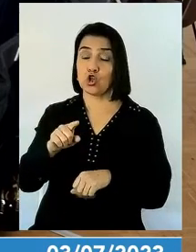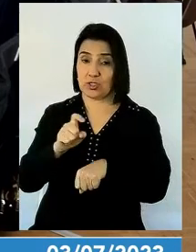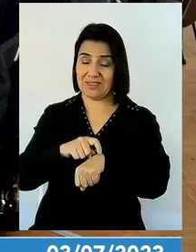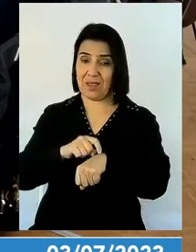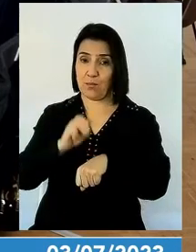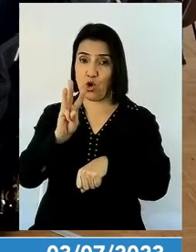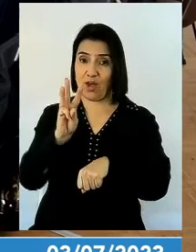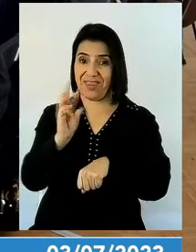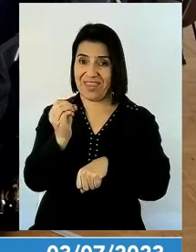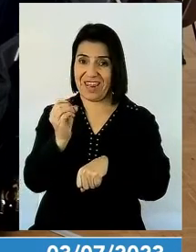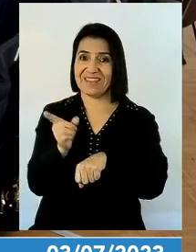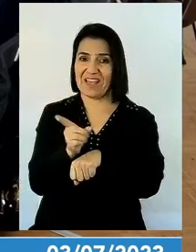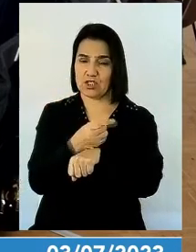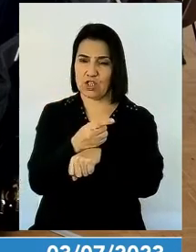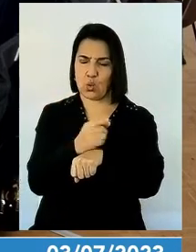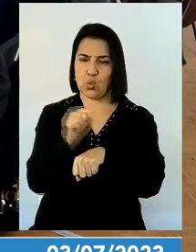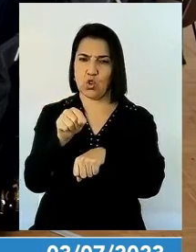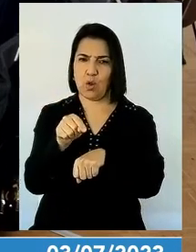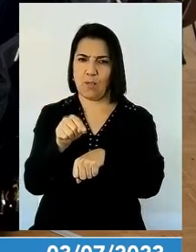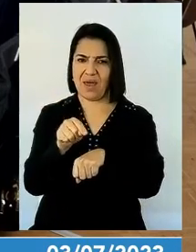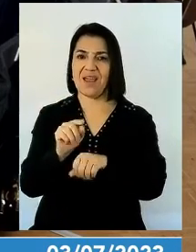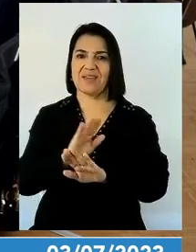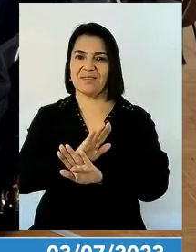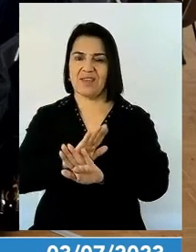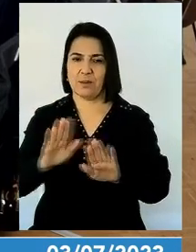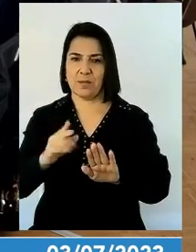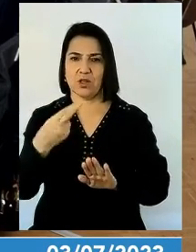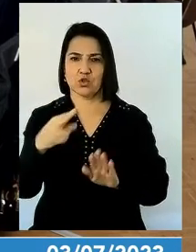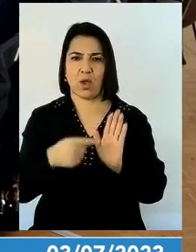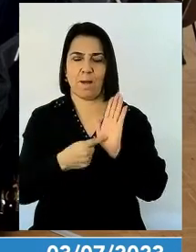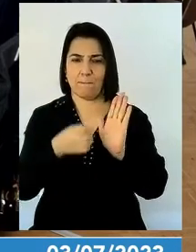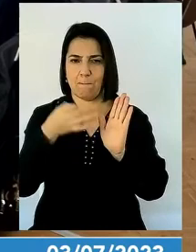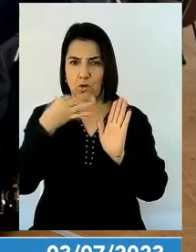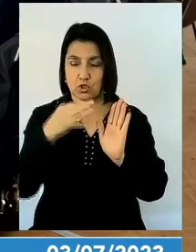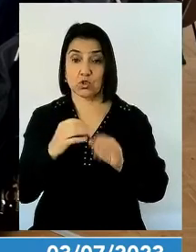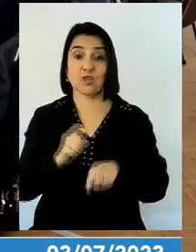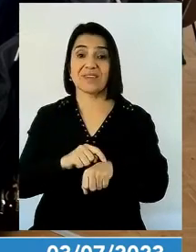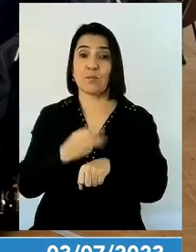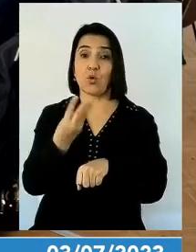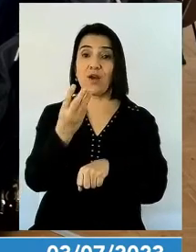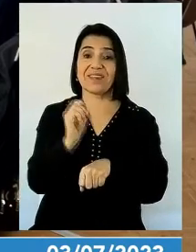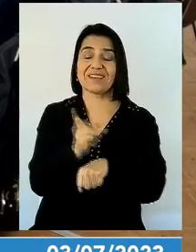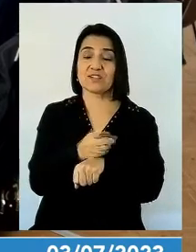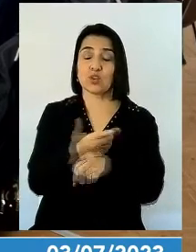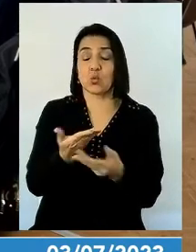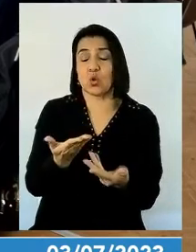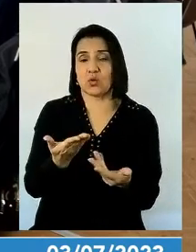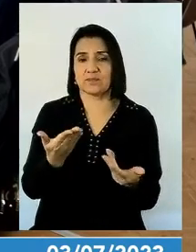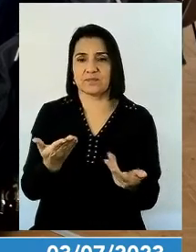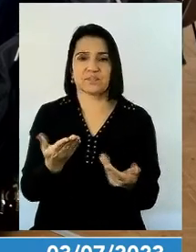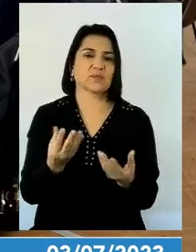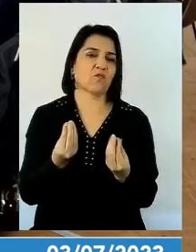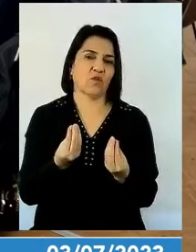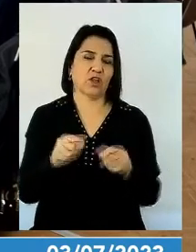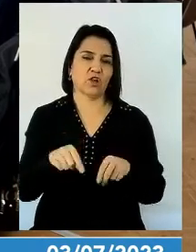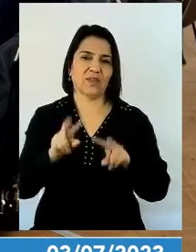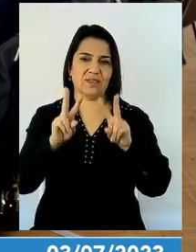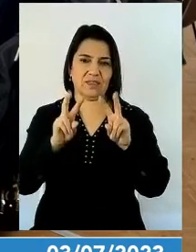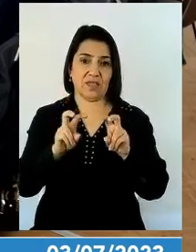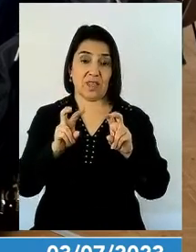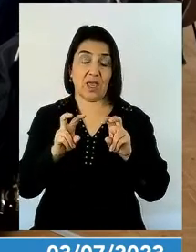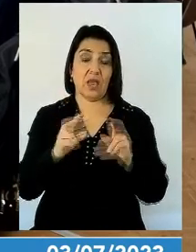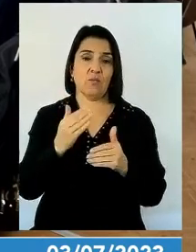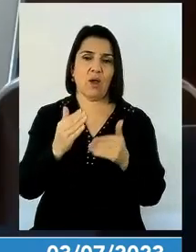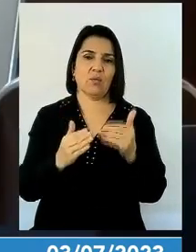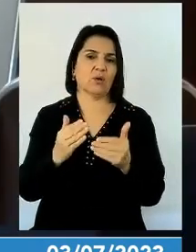para que redondee la exposición. ¿Perdón? Le quedan 30 segundos. Le quedan poco. Bueno. Respecto a este punto, en definitiva, es porque en